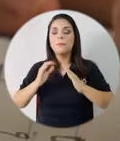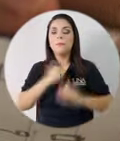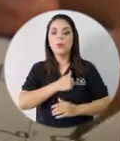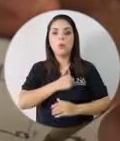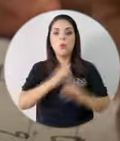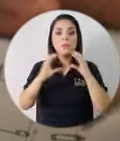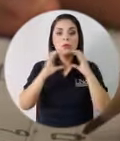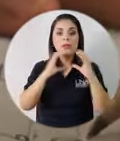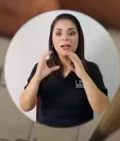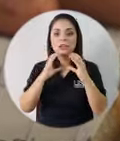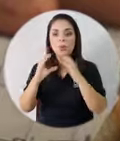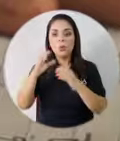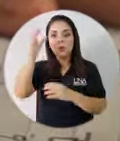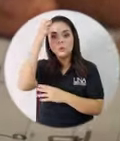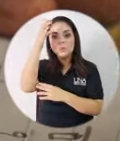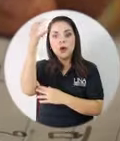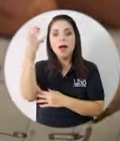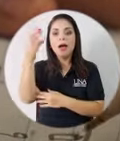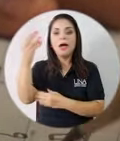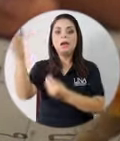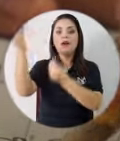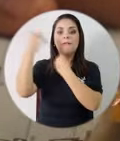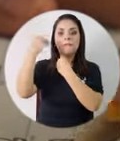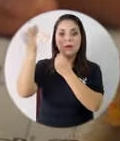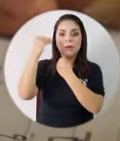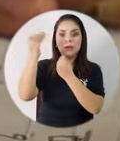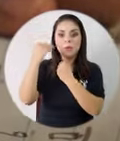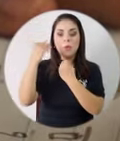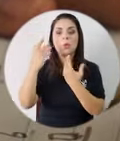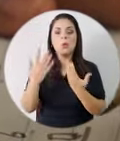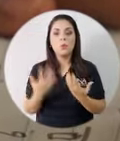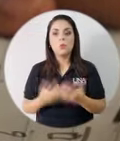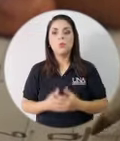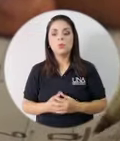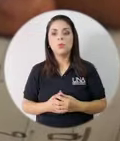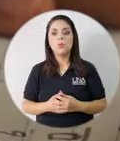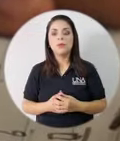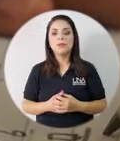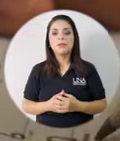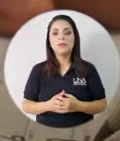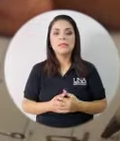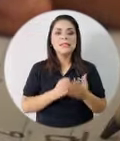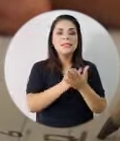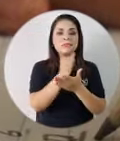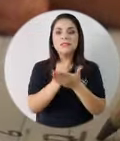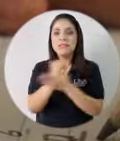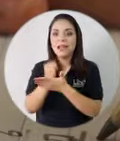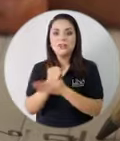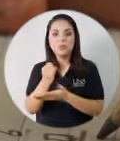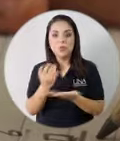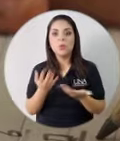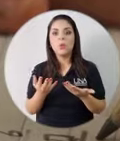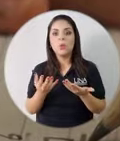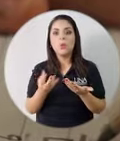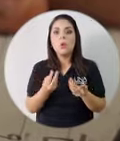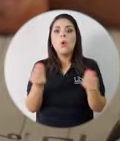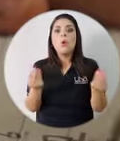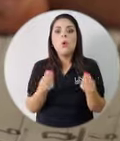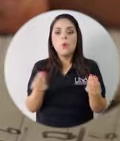comunicación cultural, Sí. lo que implica a nivel de formación, lo que implica a nivel